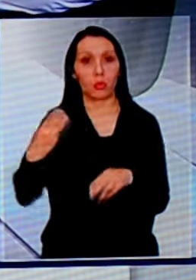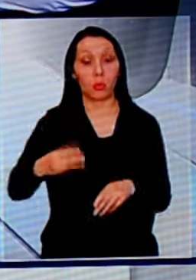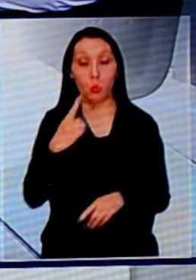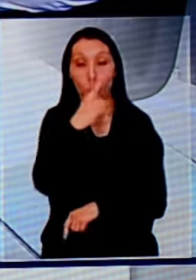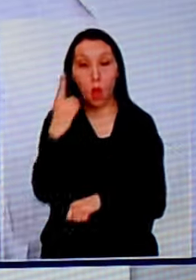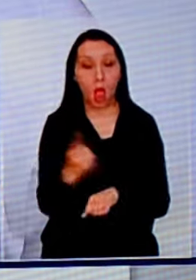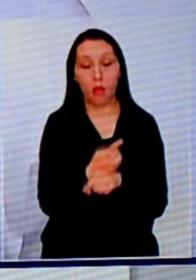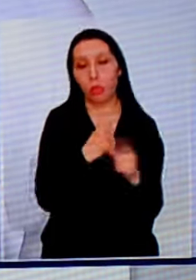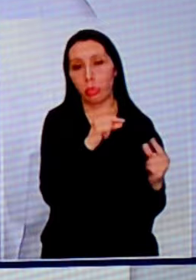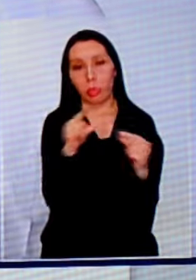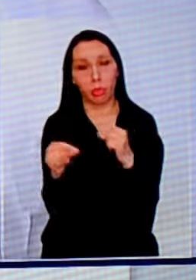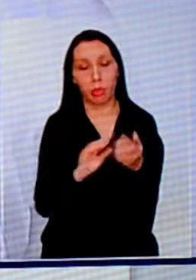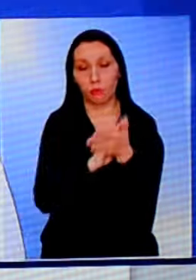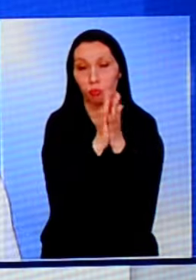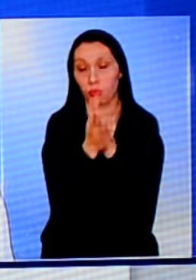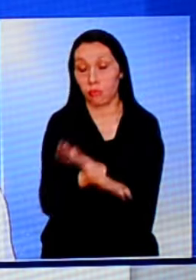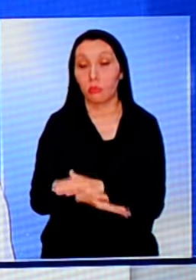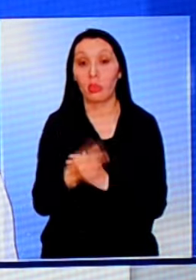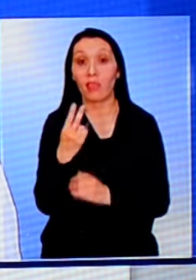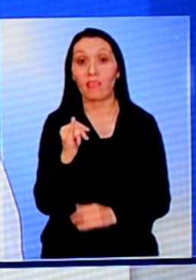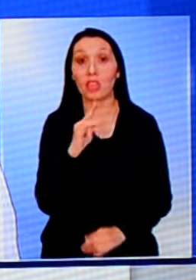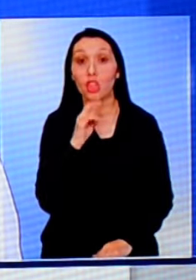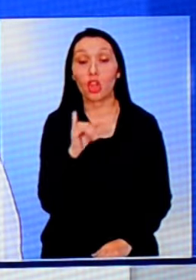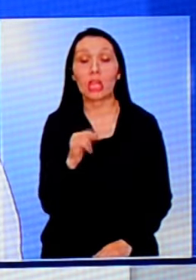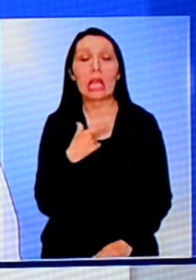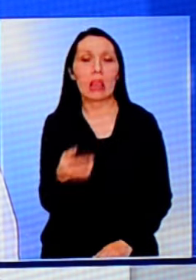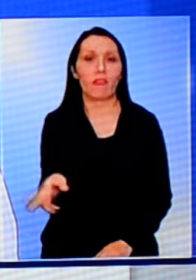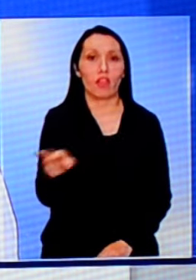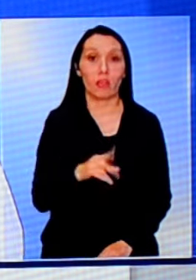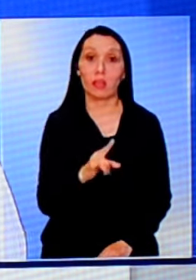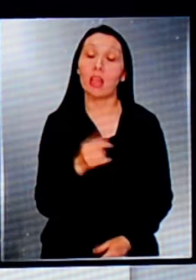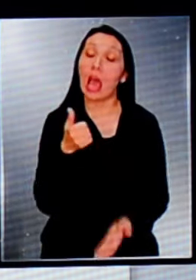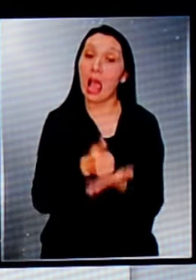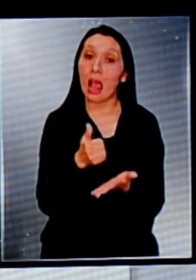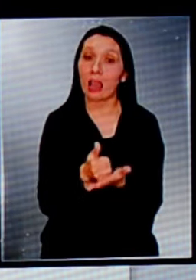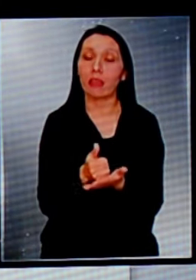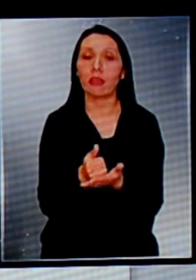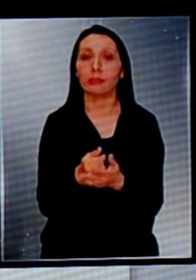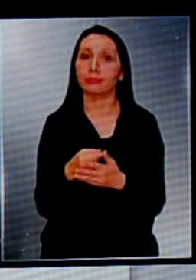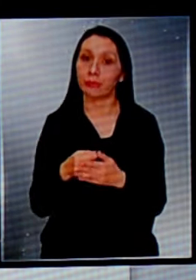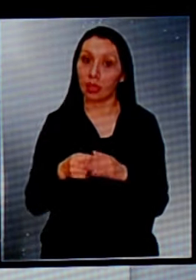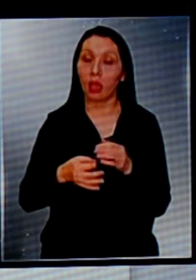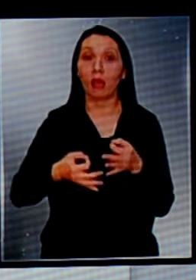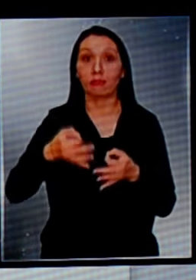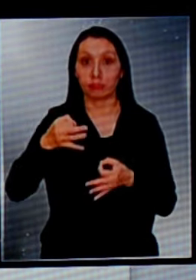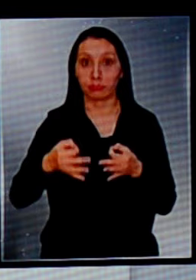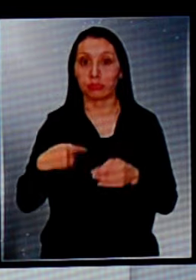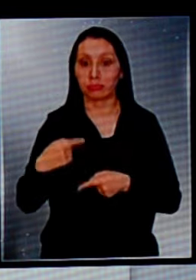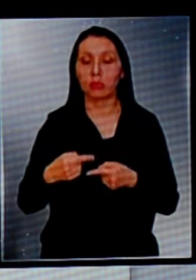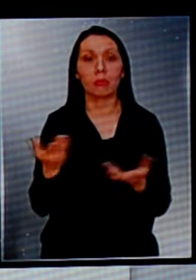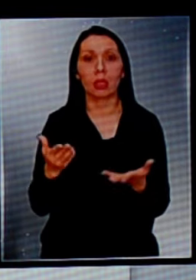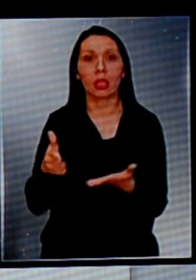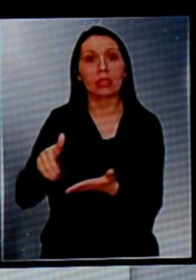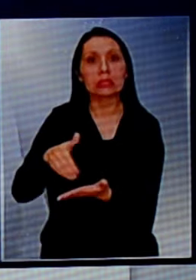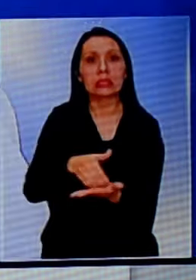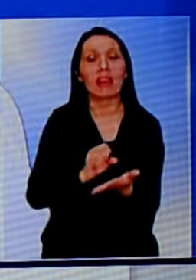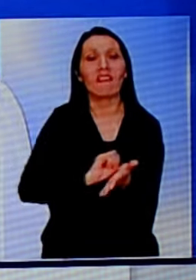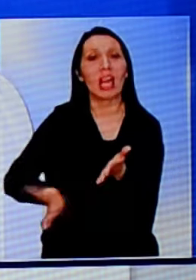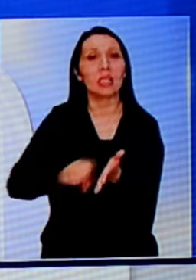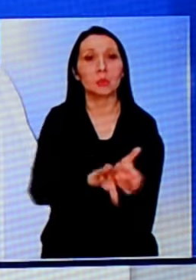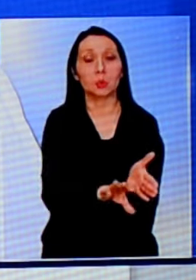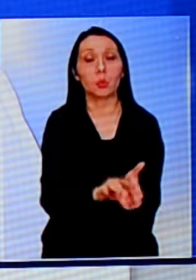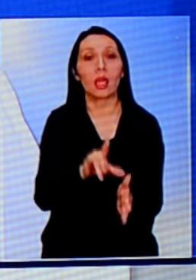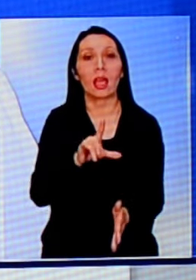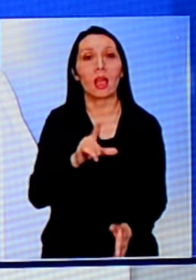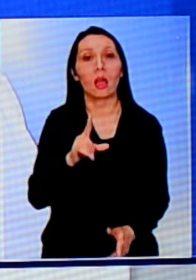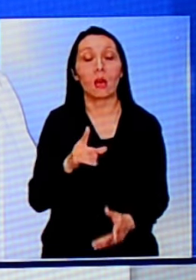donde se habló de todo. Cristian Vitori, que va por la reelección, tuvo que abordar el proceso judicial en su contra por la licitación de la basura. Efectivamente,